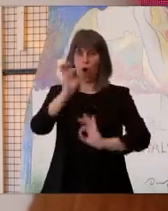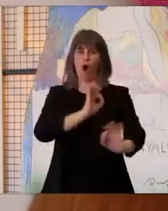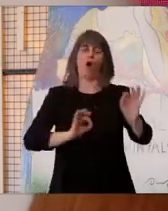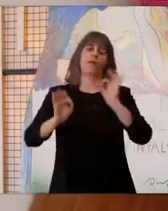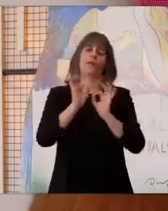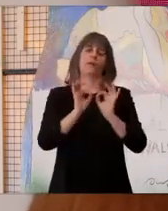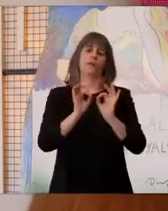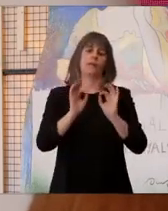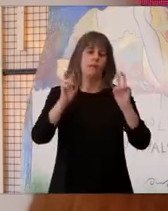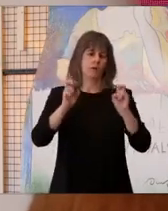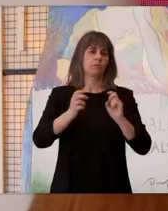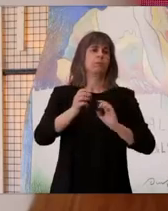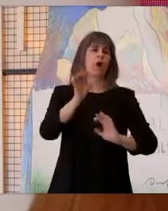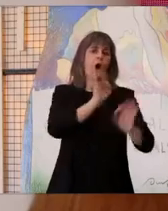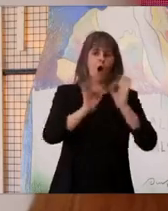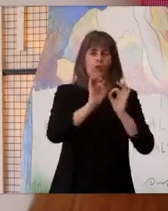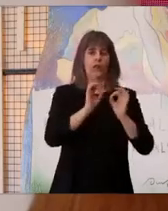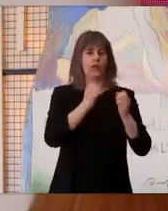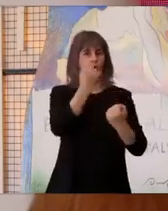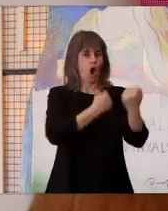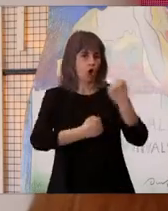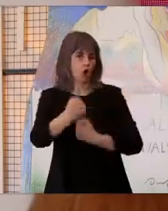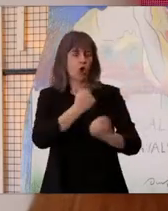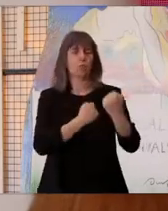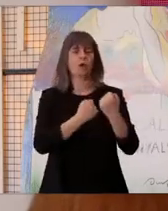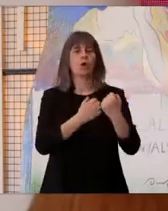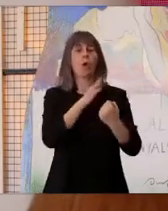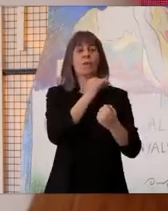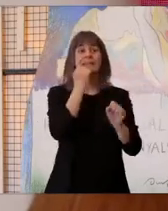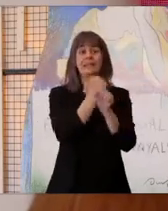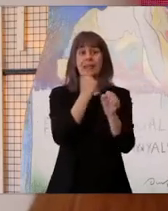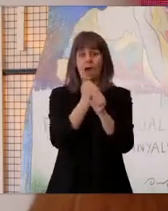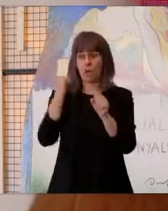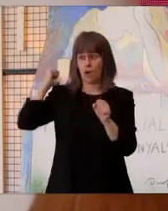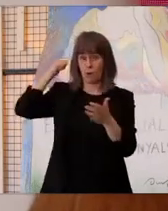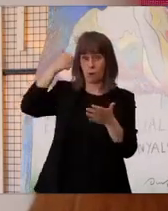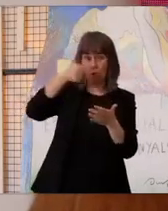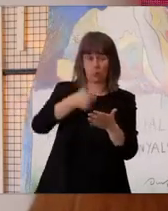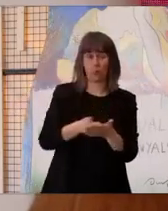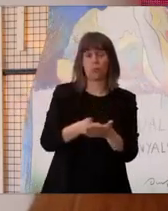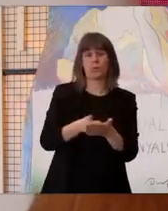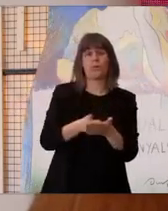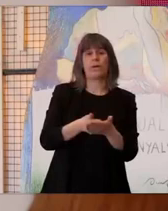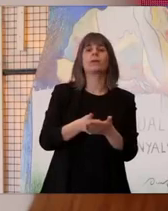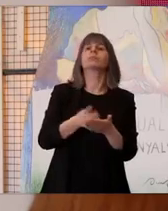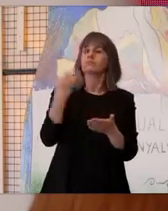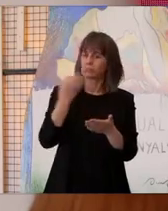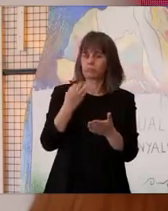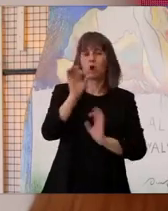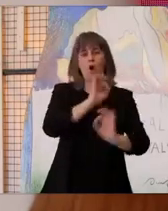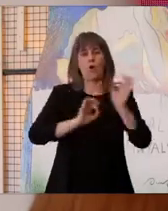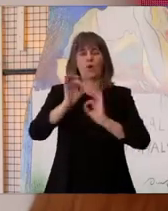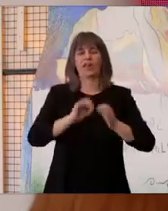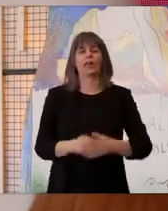orden económico a poner orden en todo el trabajo que se hace en Naciones Unidas no ha privilegiado